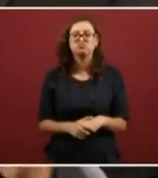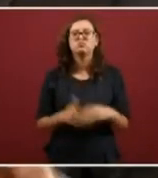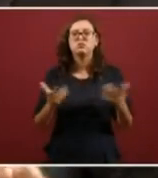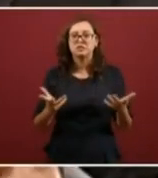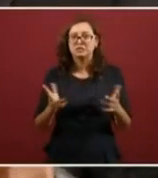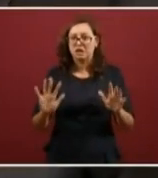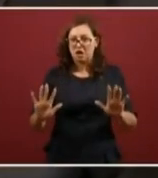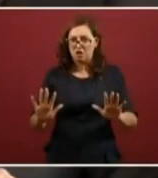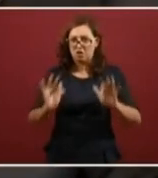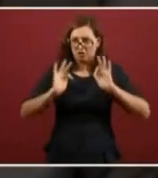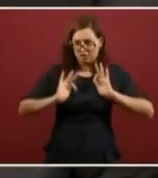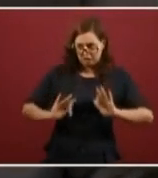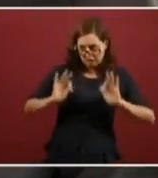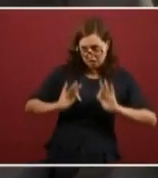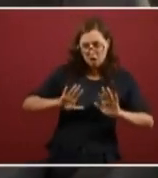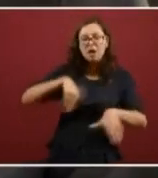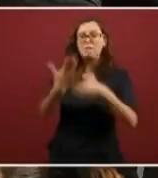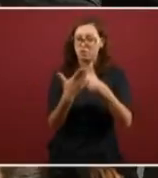enfríen un poquito.